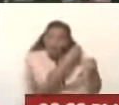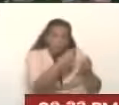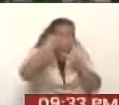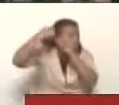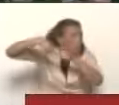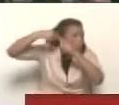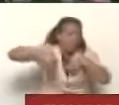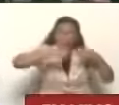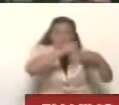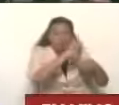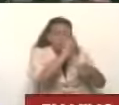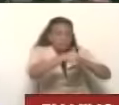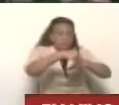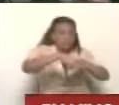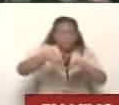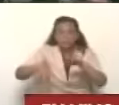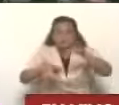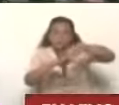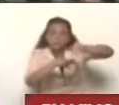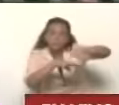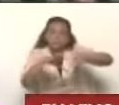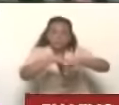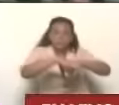secado, arreglado, las uñas.